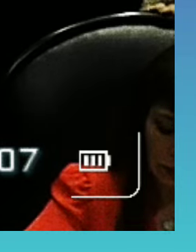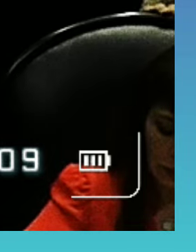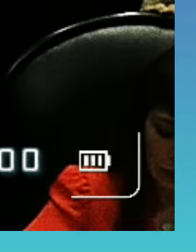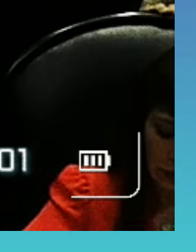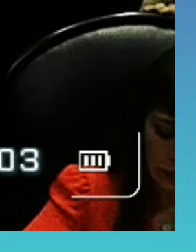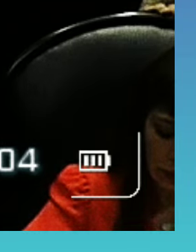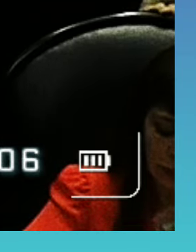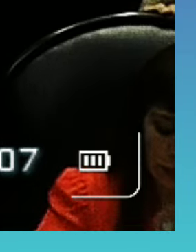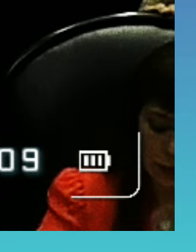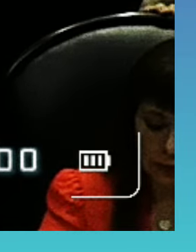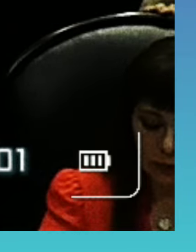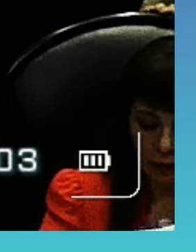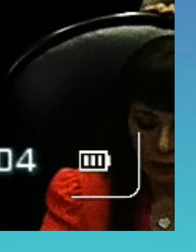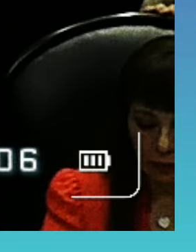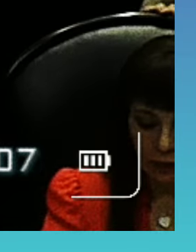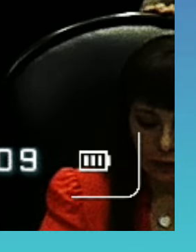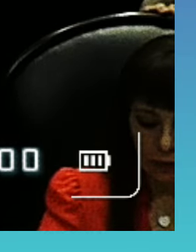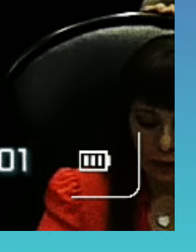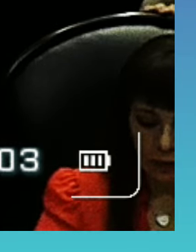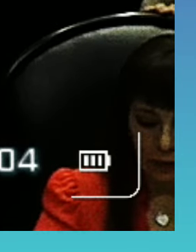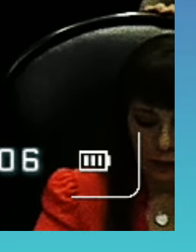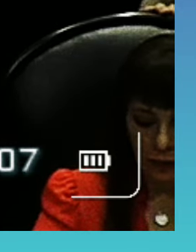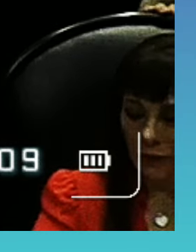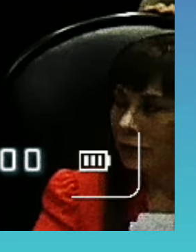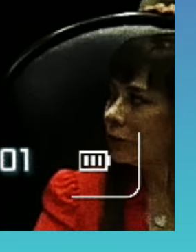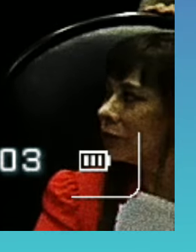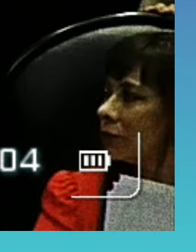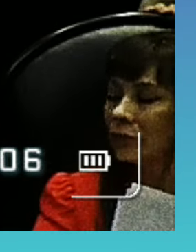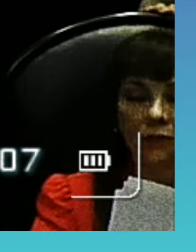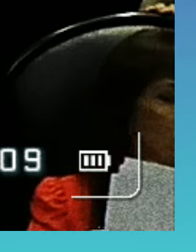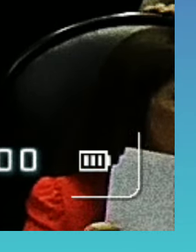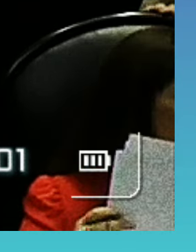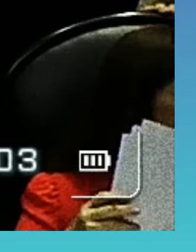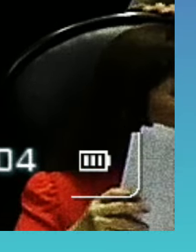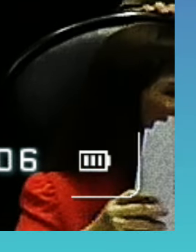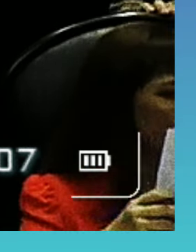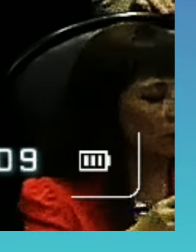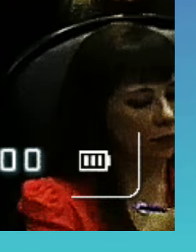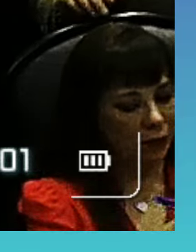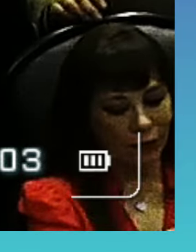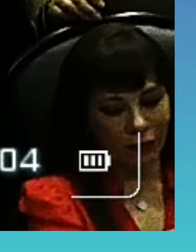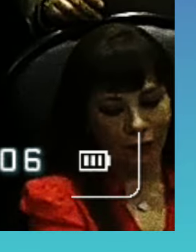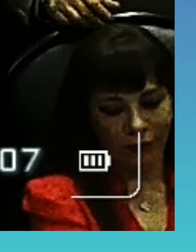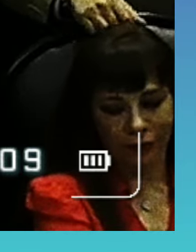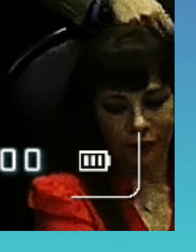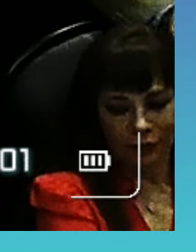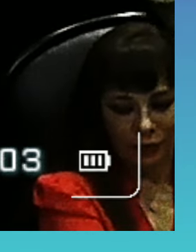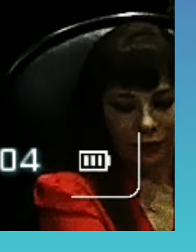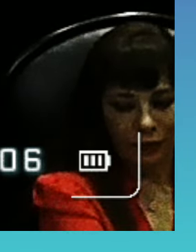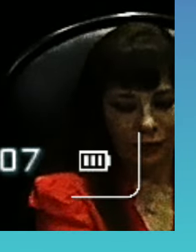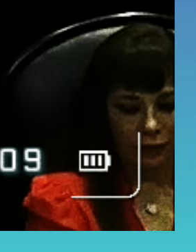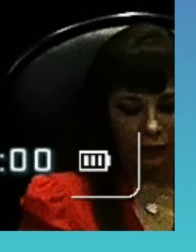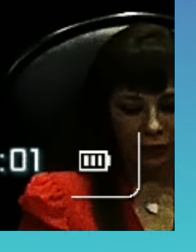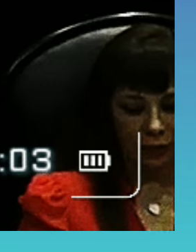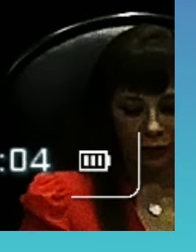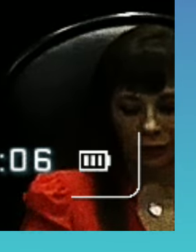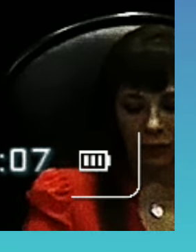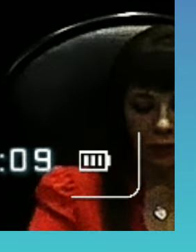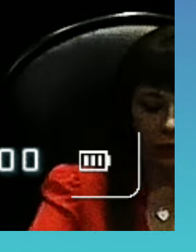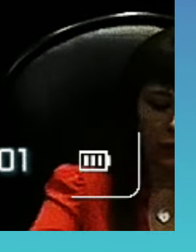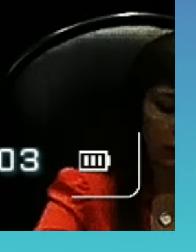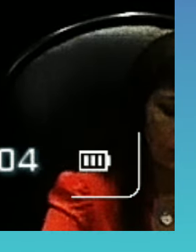fracción primera de la Ley de Amparo, lo que da lugar, subrayo,